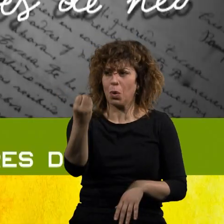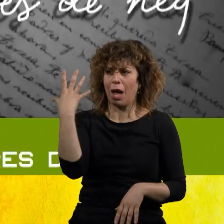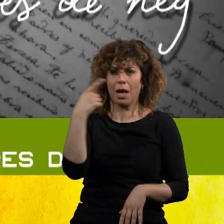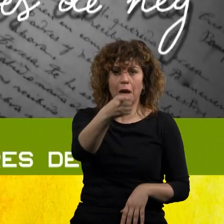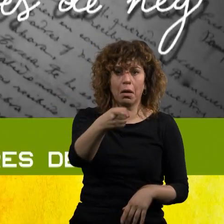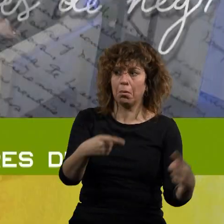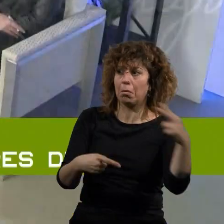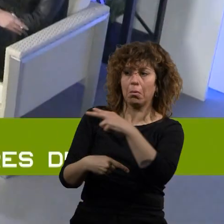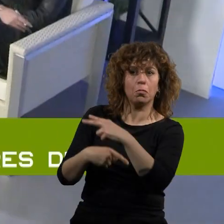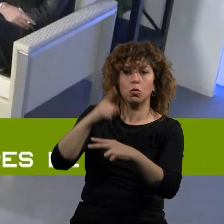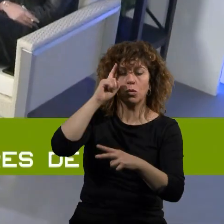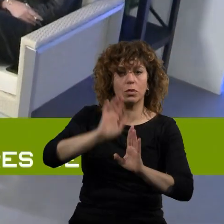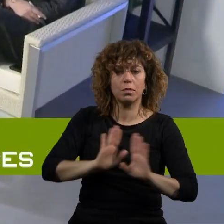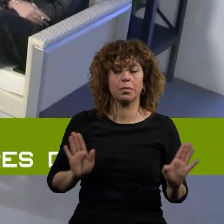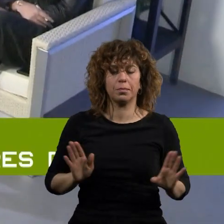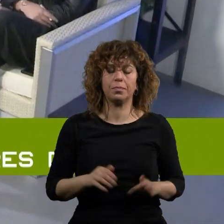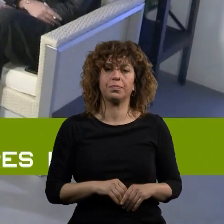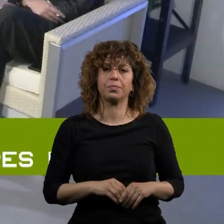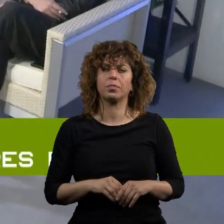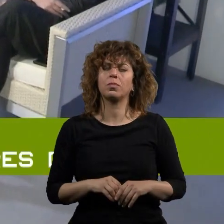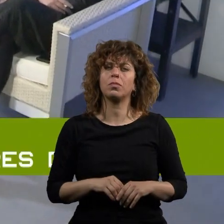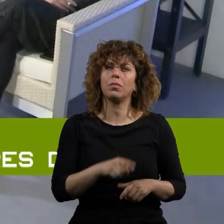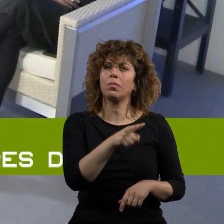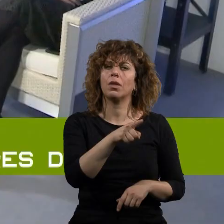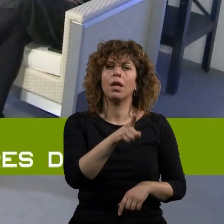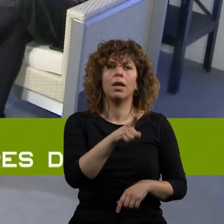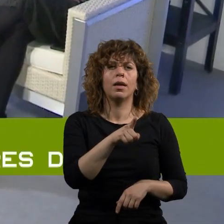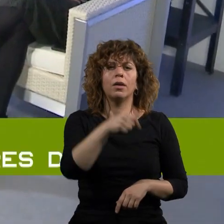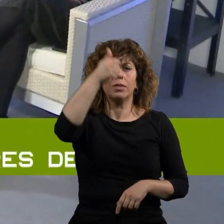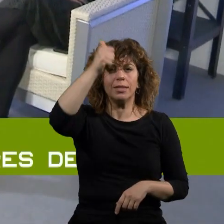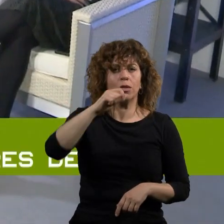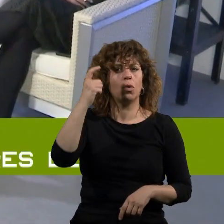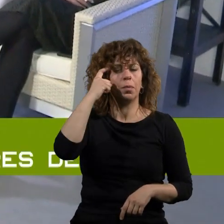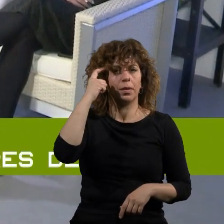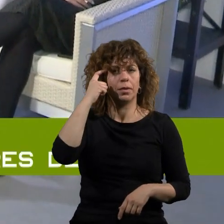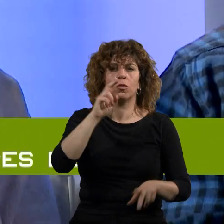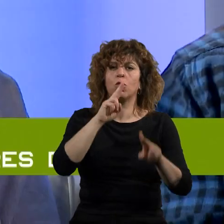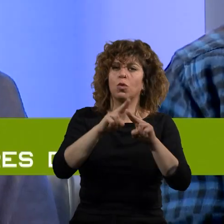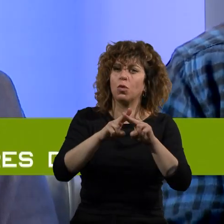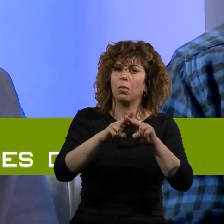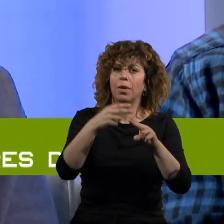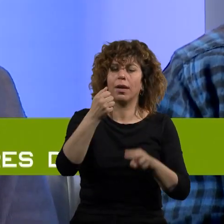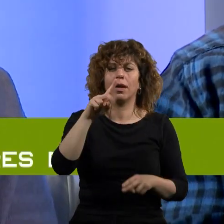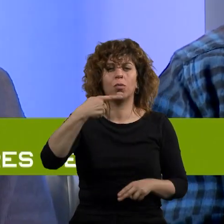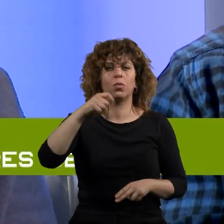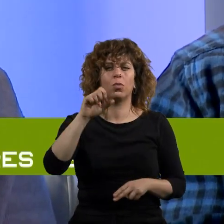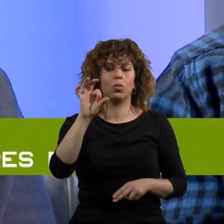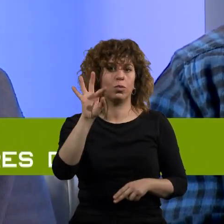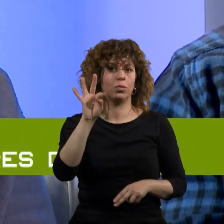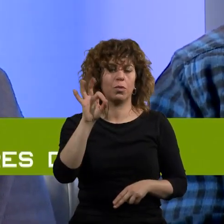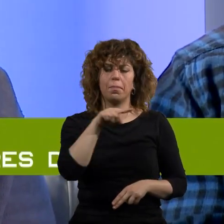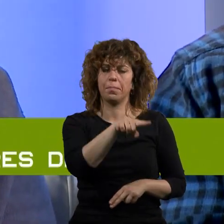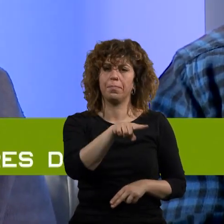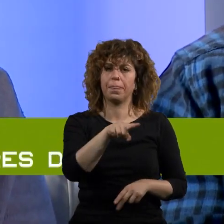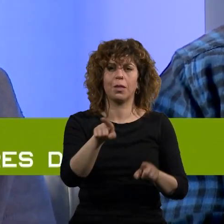nada, ¿no? Y en muchos sitios. Hay un chico de Badarán que se llama Augusto Larte, que